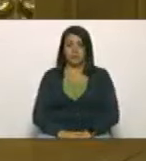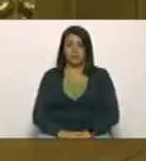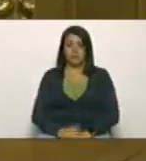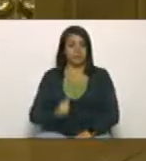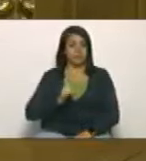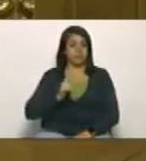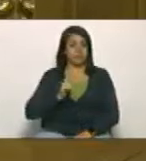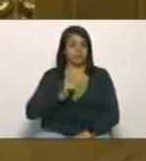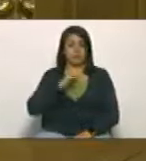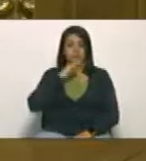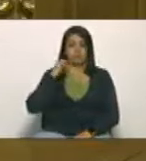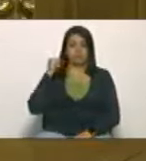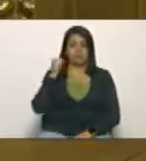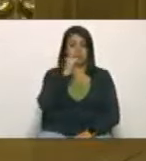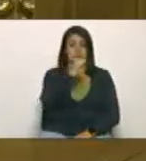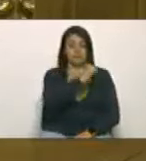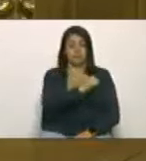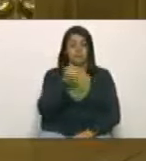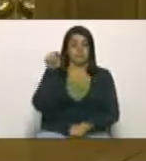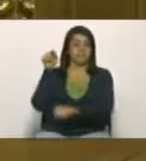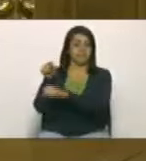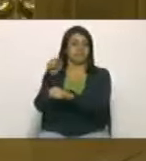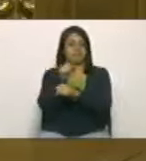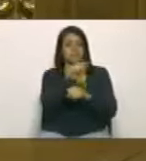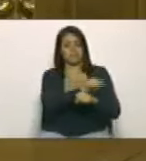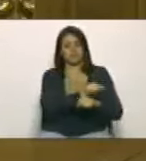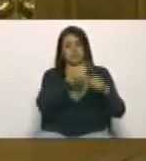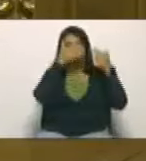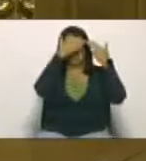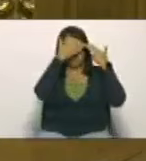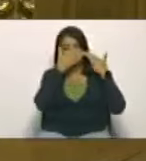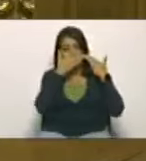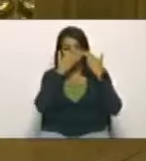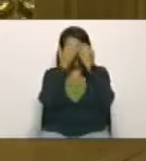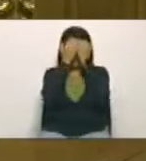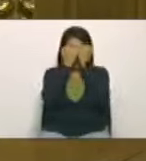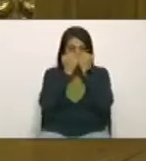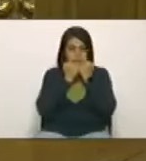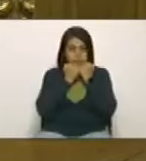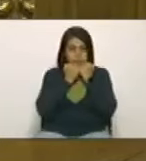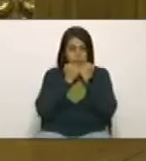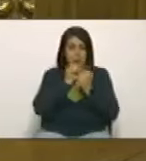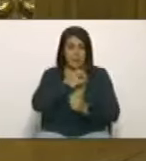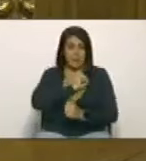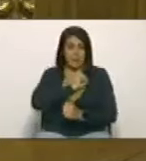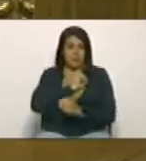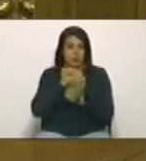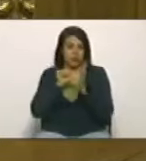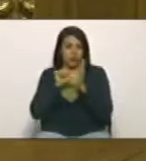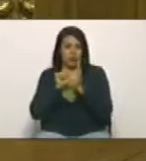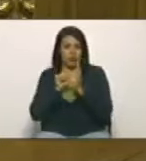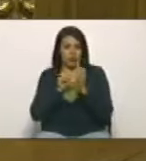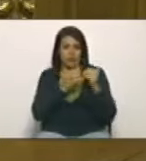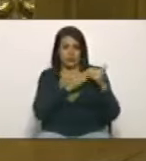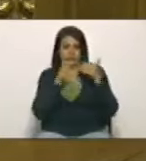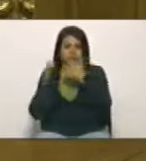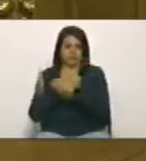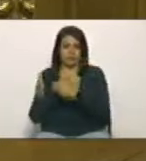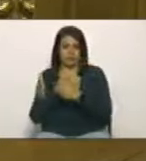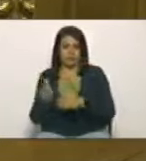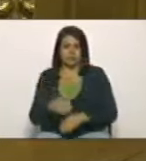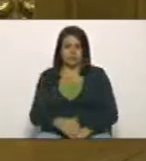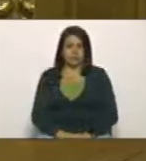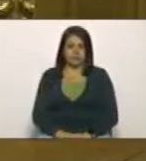sionistas, asesinos, que señalan terroristas, pero ¿de qué lado está el terror? Pero aquí vemos a